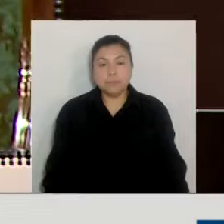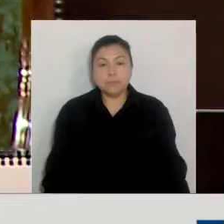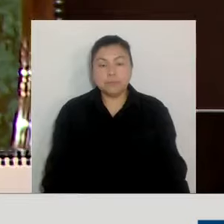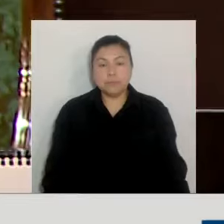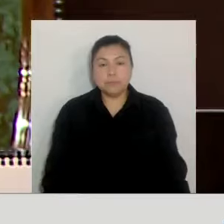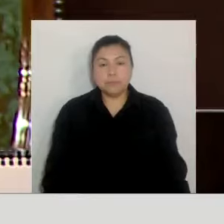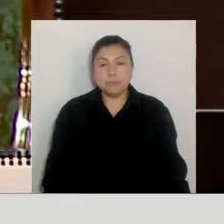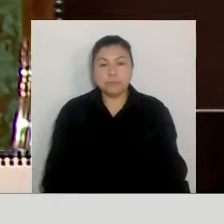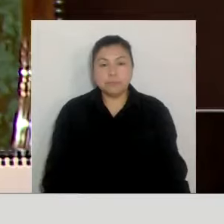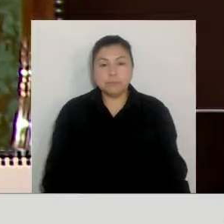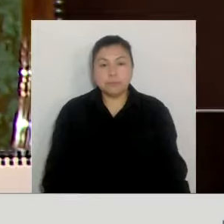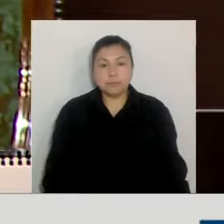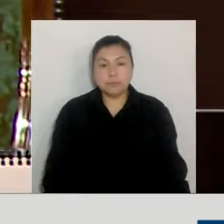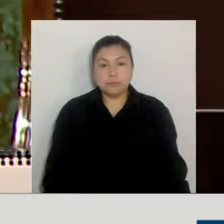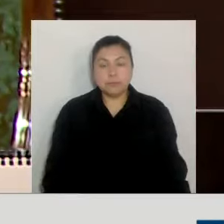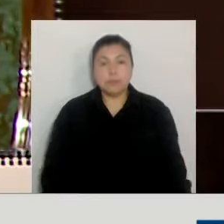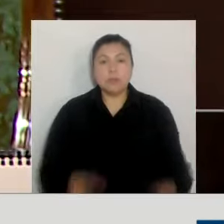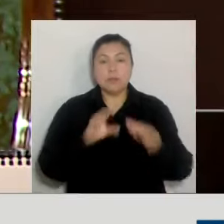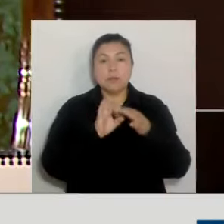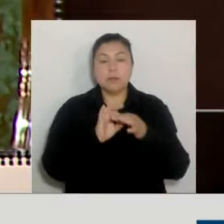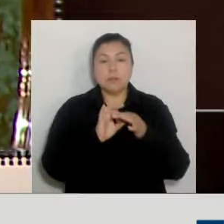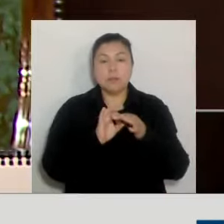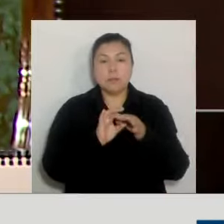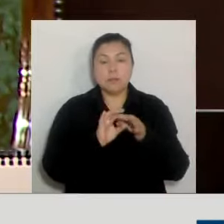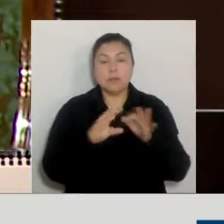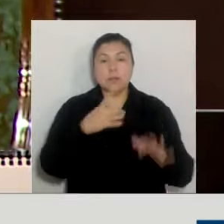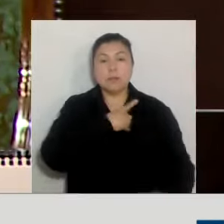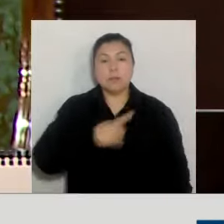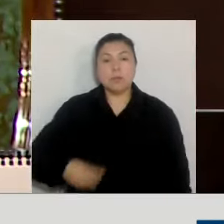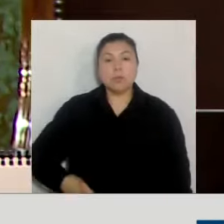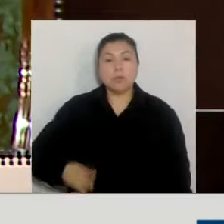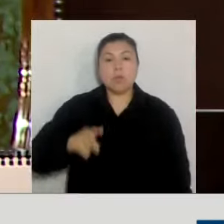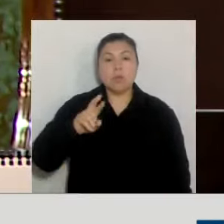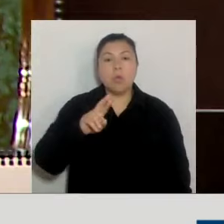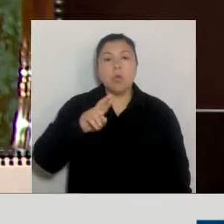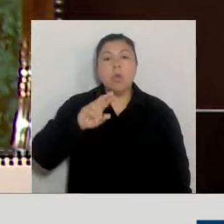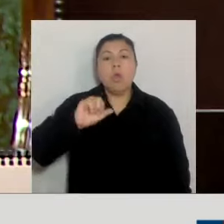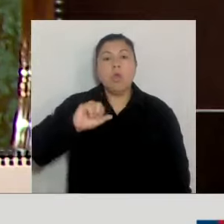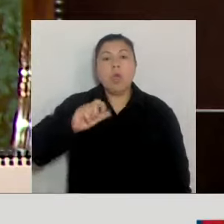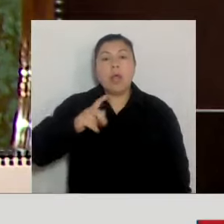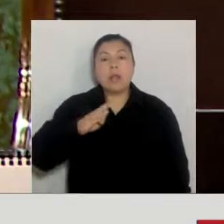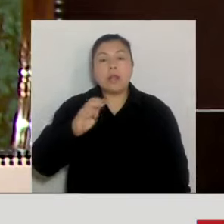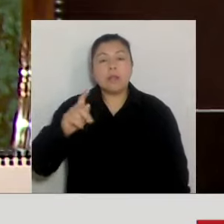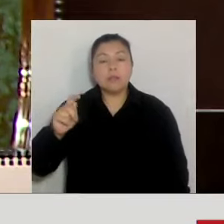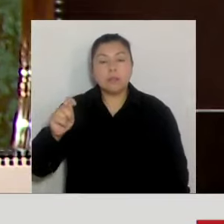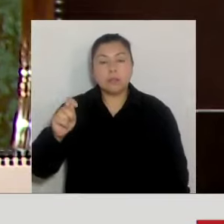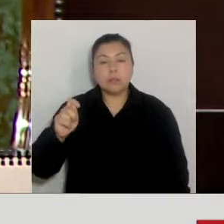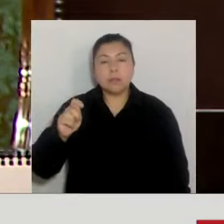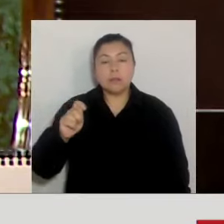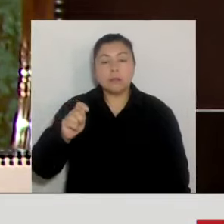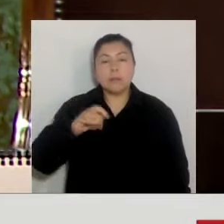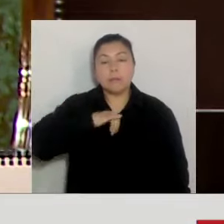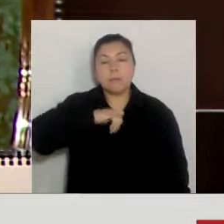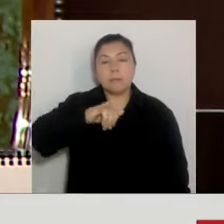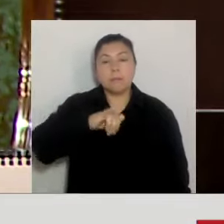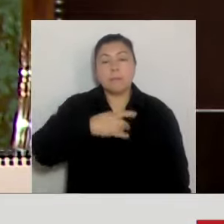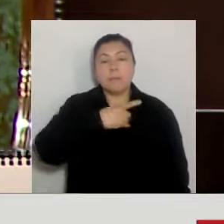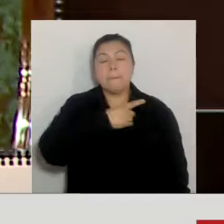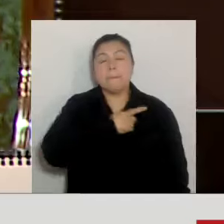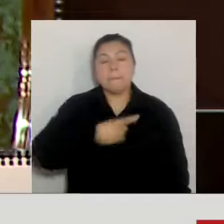presidente Gracias diputado rad a continuación tiene la palabra la